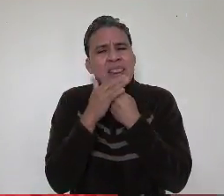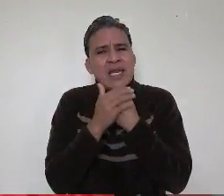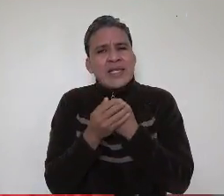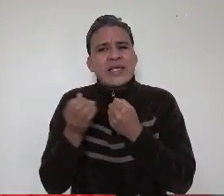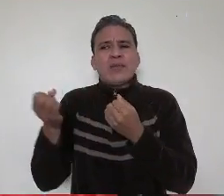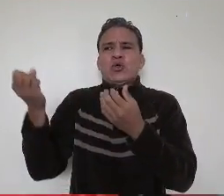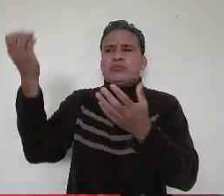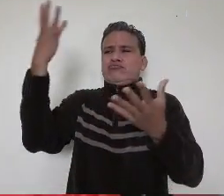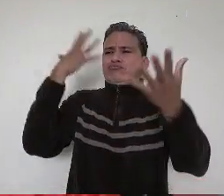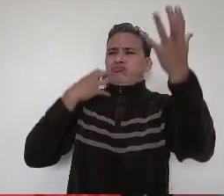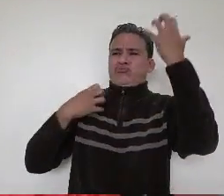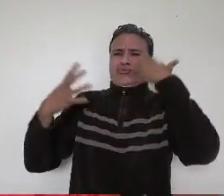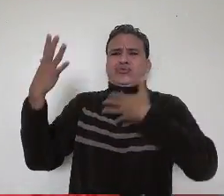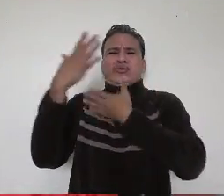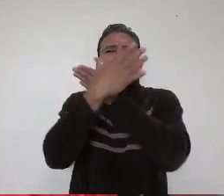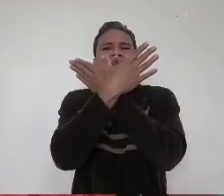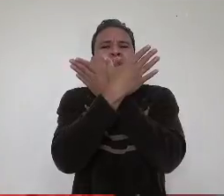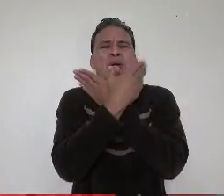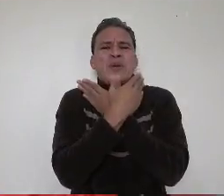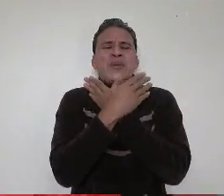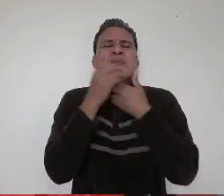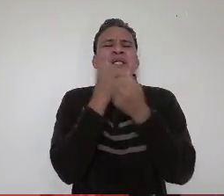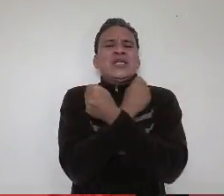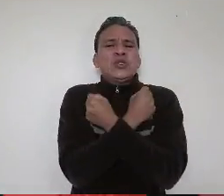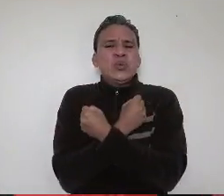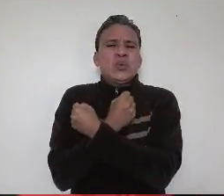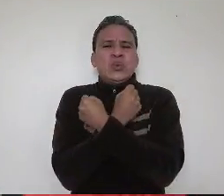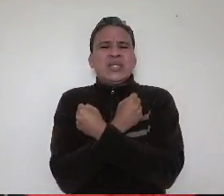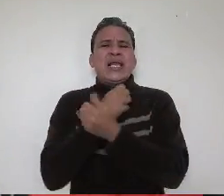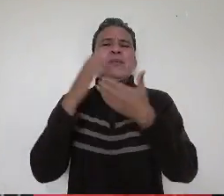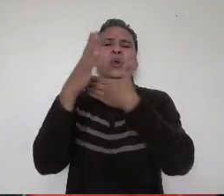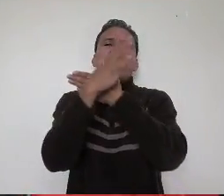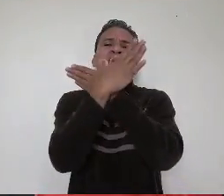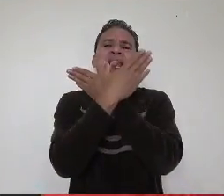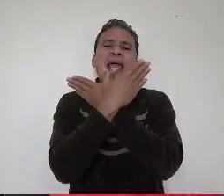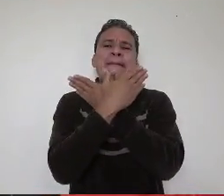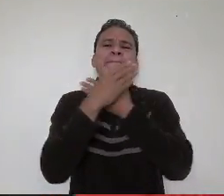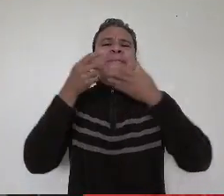del amor, el espíritu de tu Hijo.